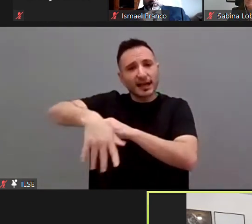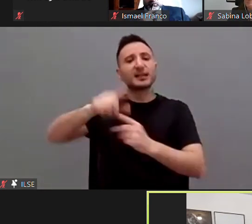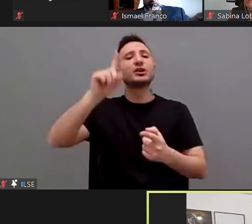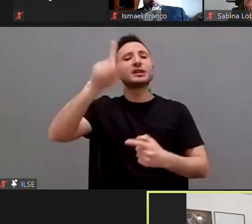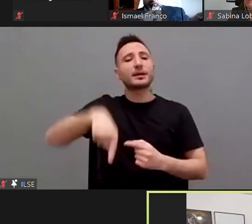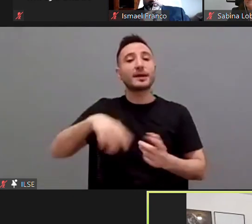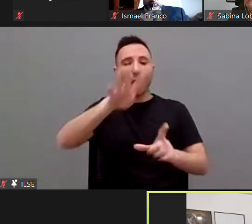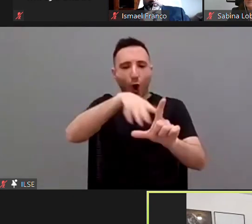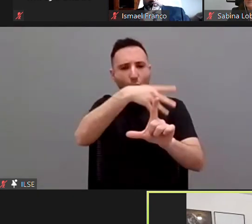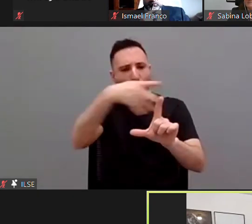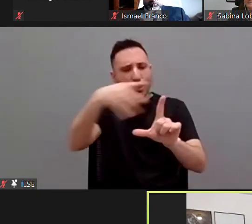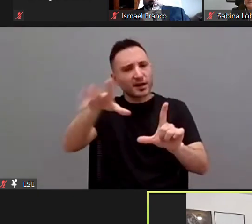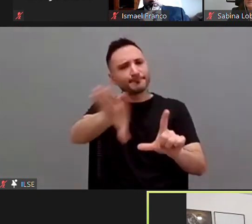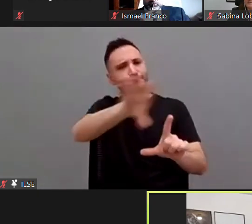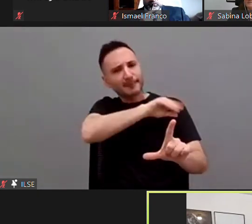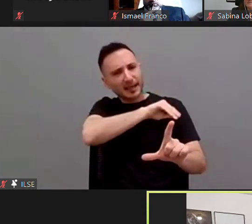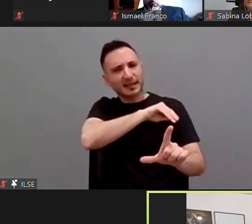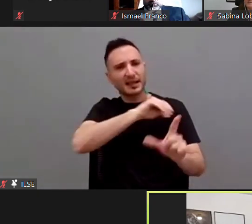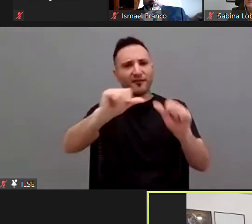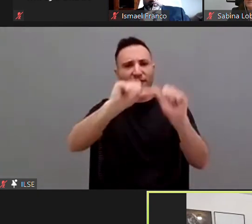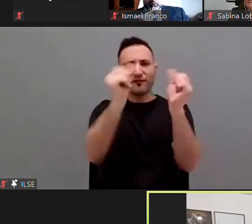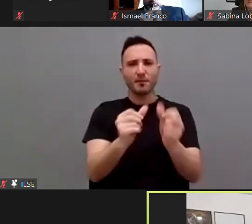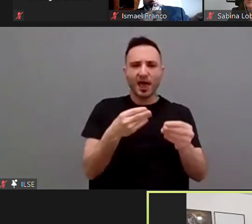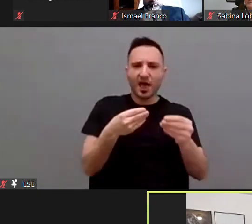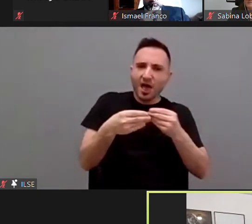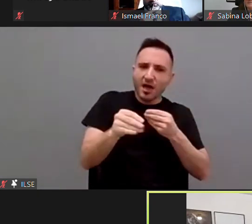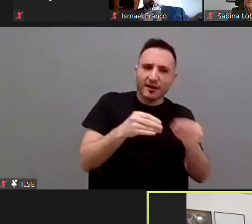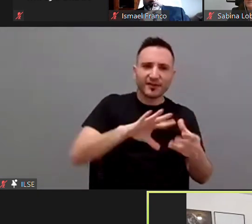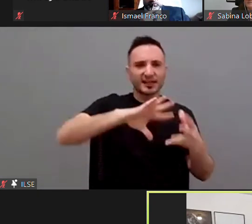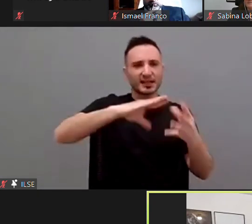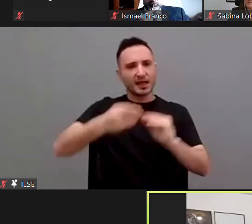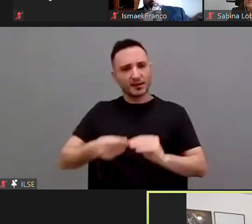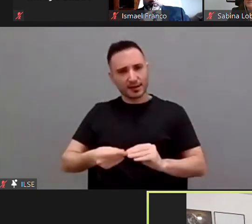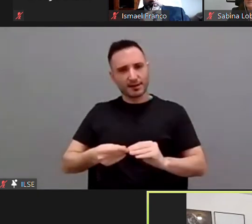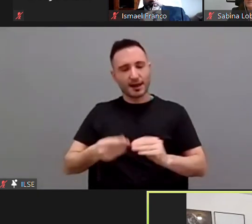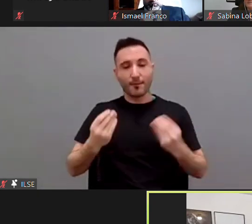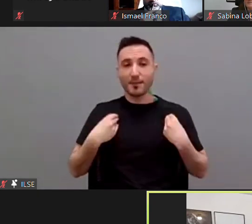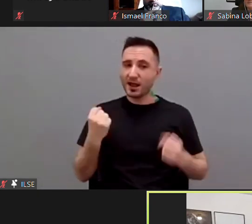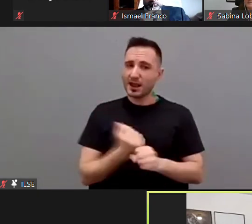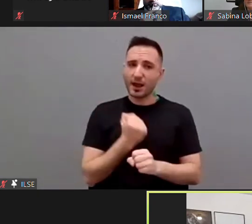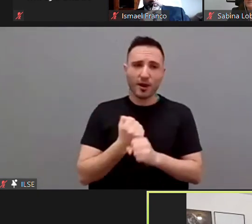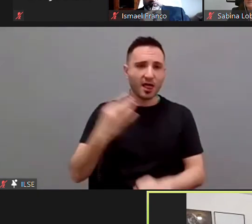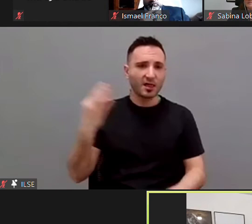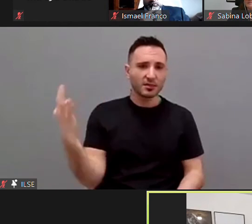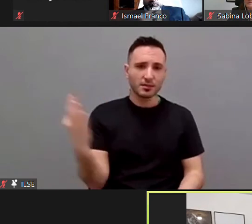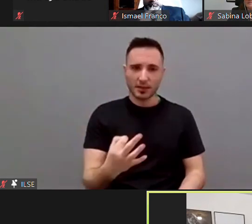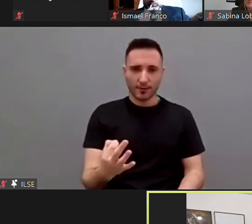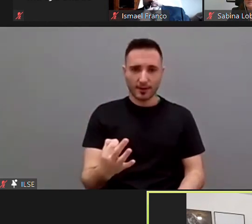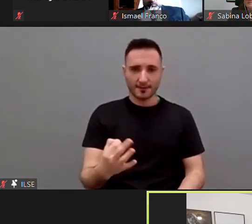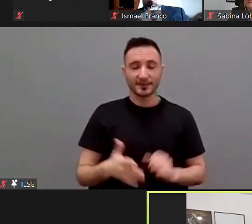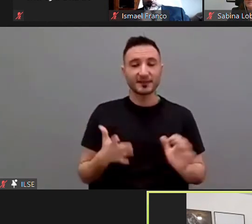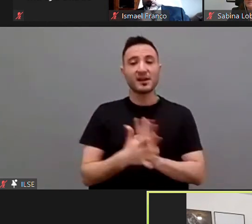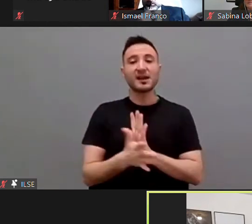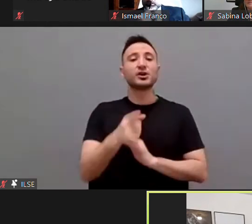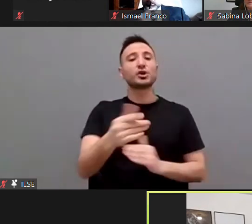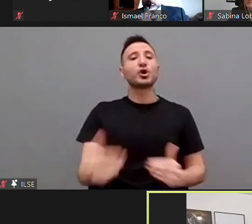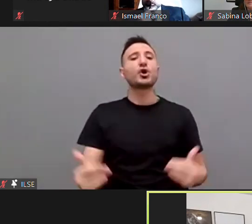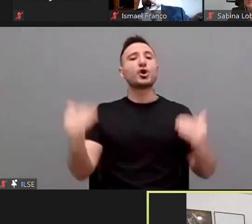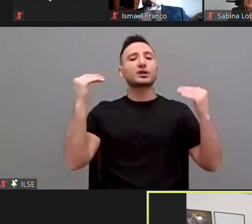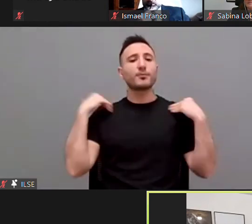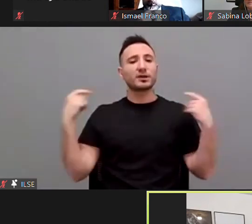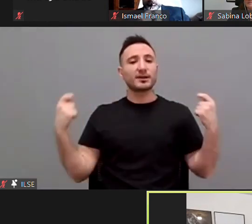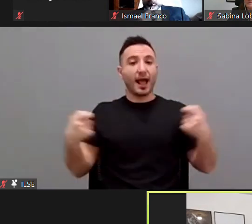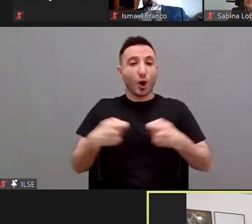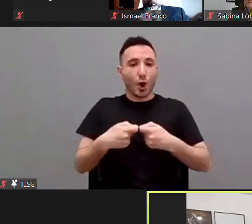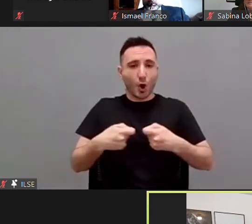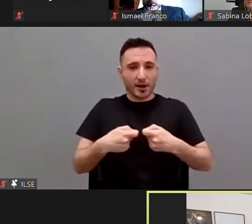de no entender que los horarios se tienen que adaptar a la vida laboral. Esto es una corresponsabilidad, ¿no? Que nos implica a todos y a todas.